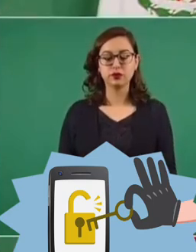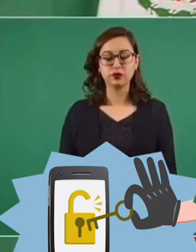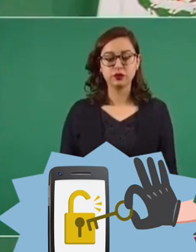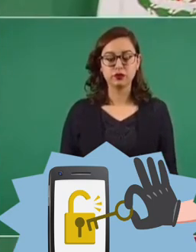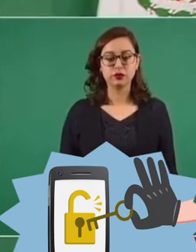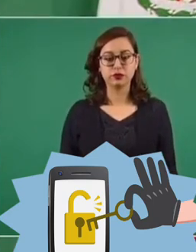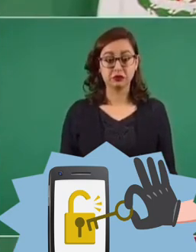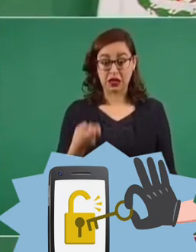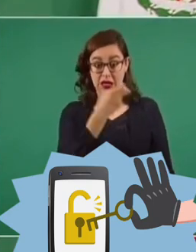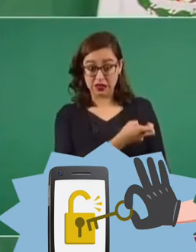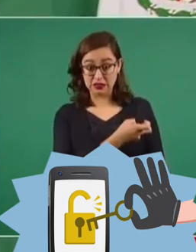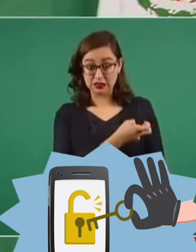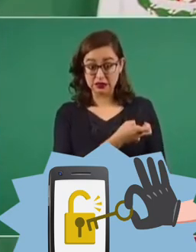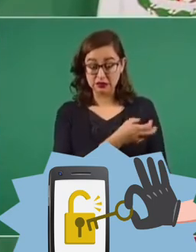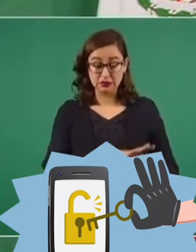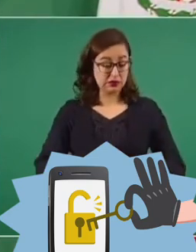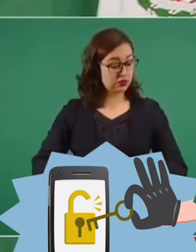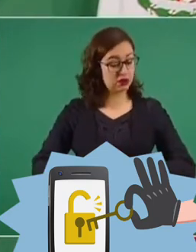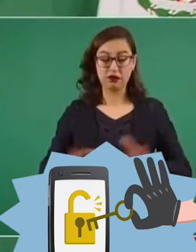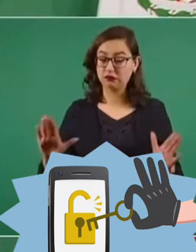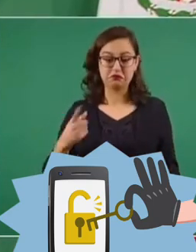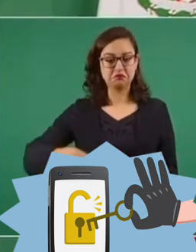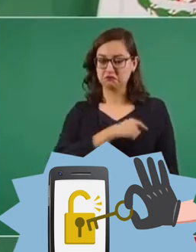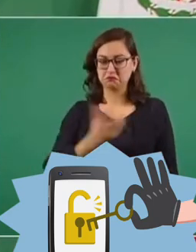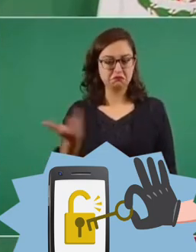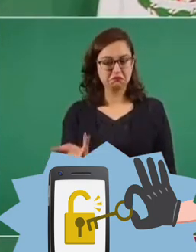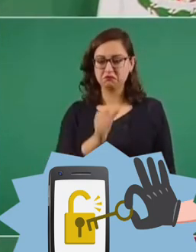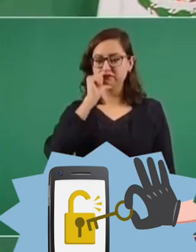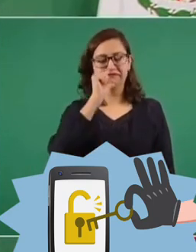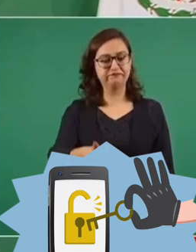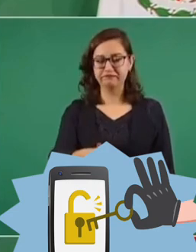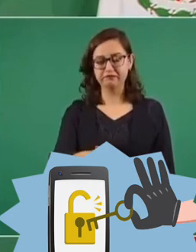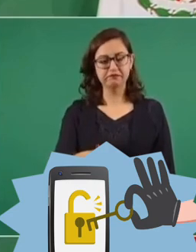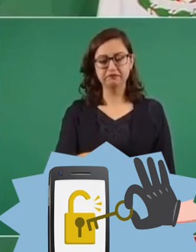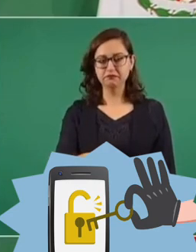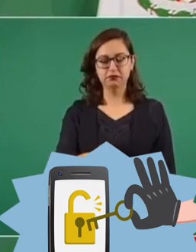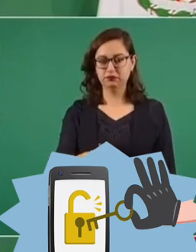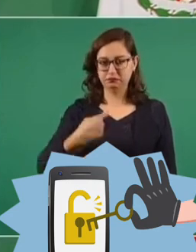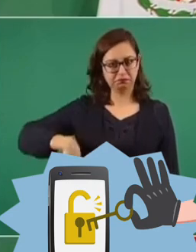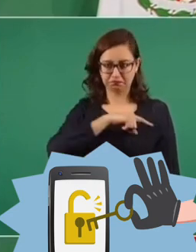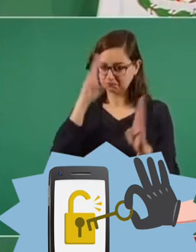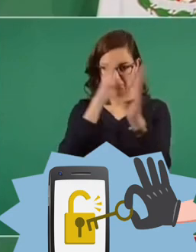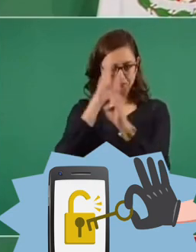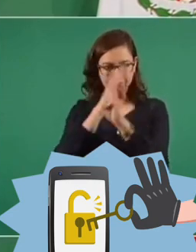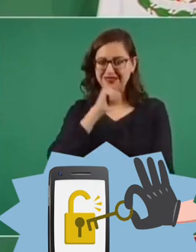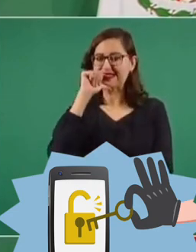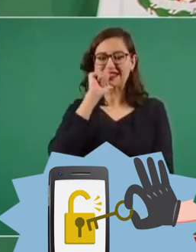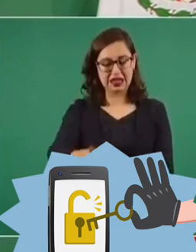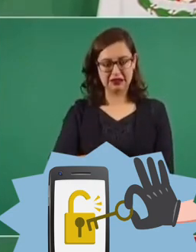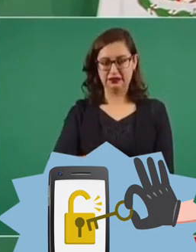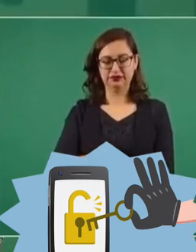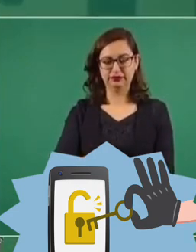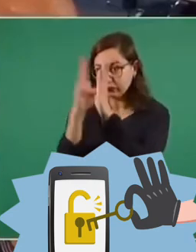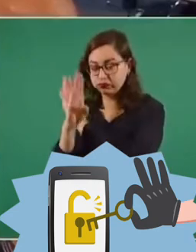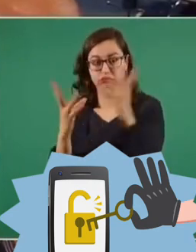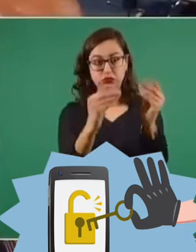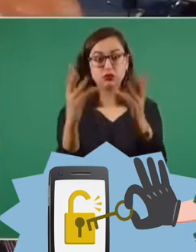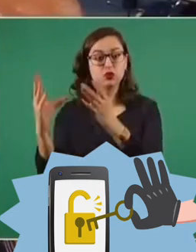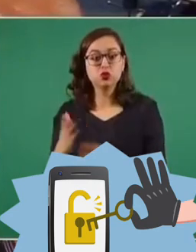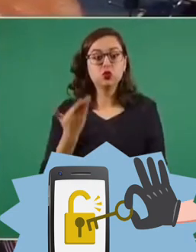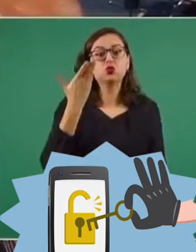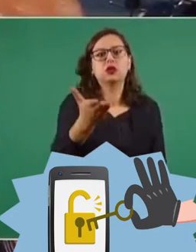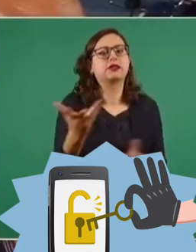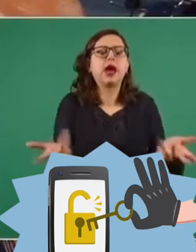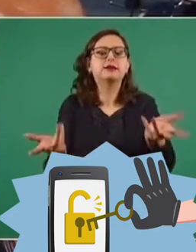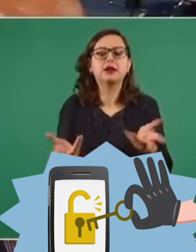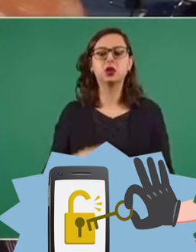ya esto no sucede. El gobierno no espía a nadie. ¿Qué acciones va a